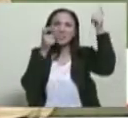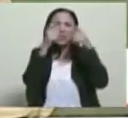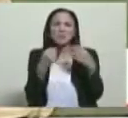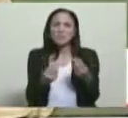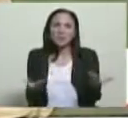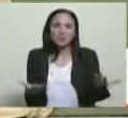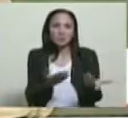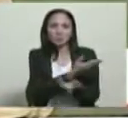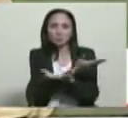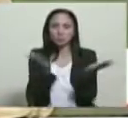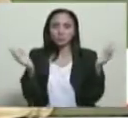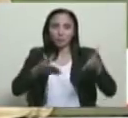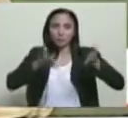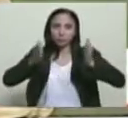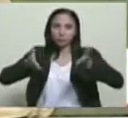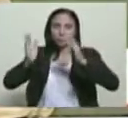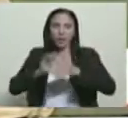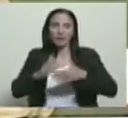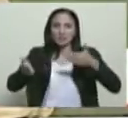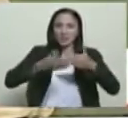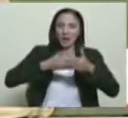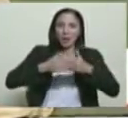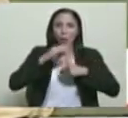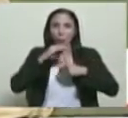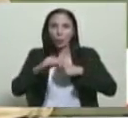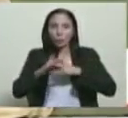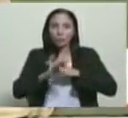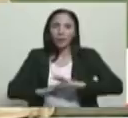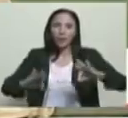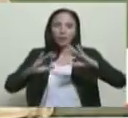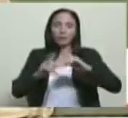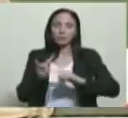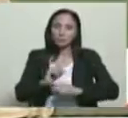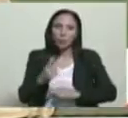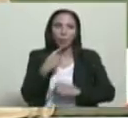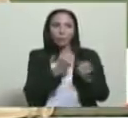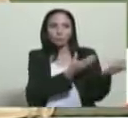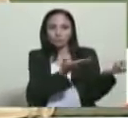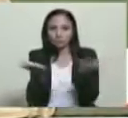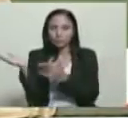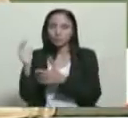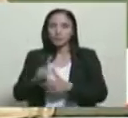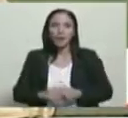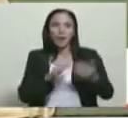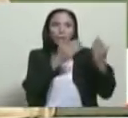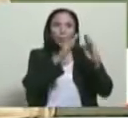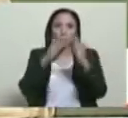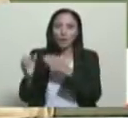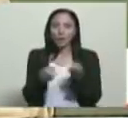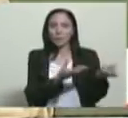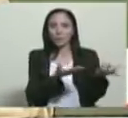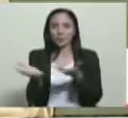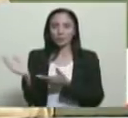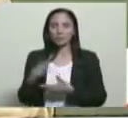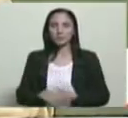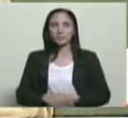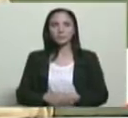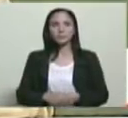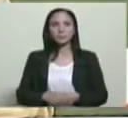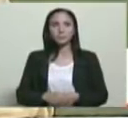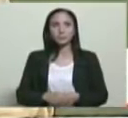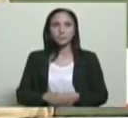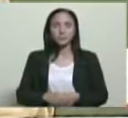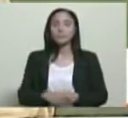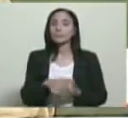locales? ¿Para que estuvieran cerrados y vacíos? Para entregárselos a la comunidad. Ahí